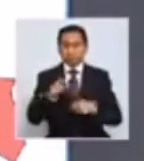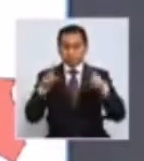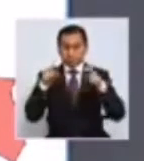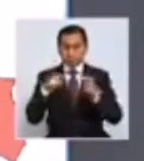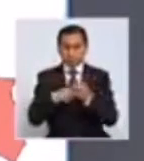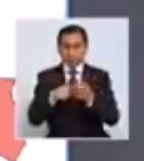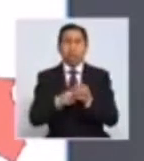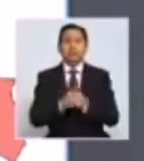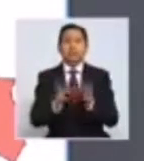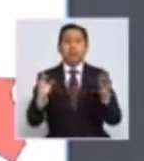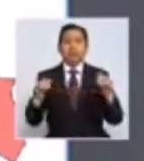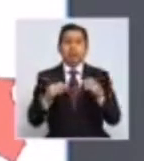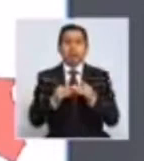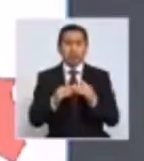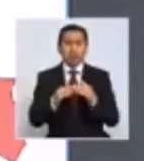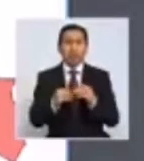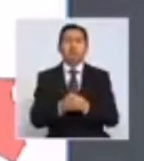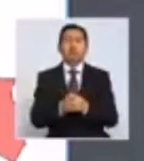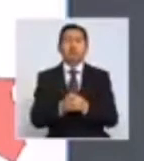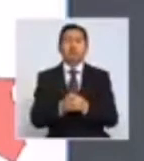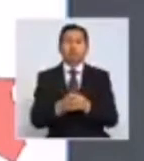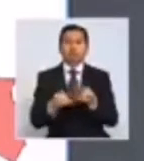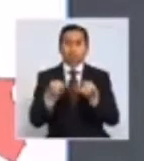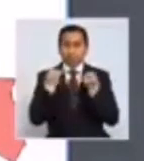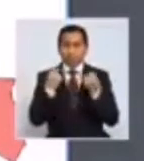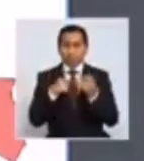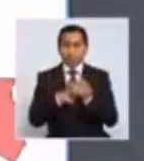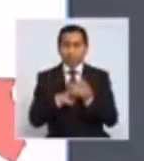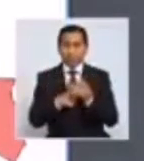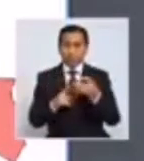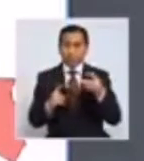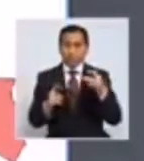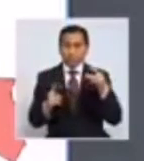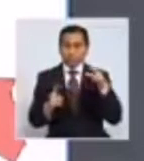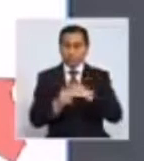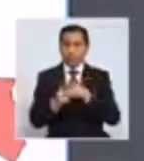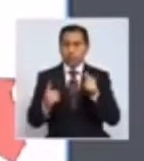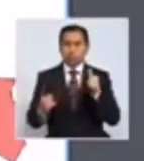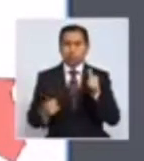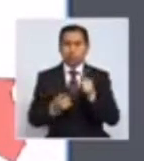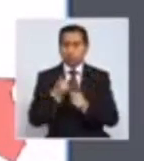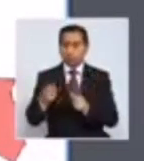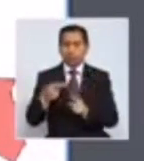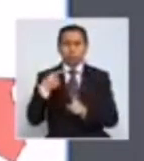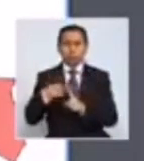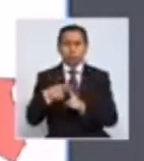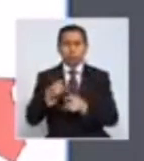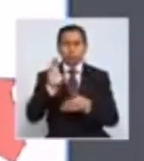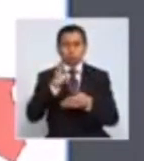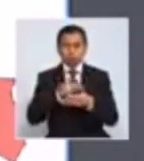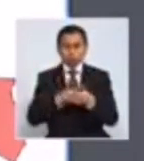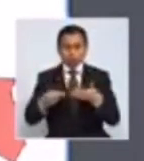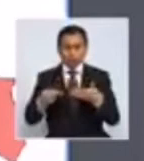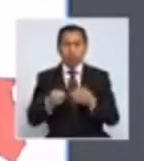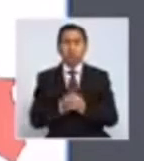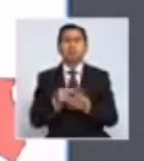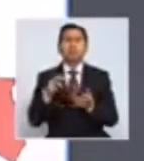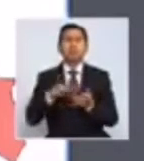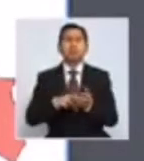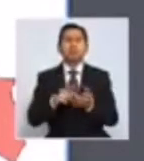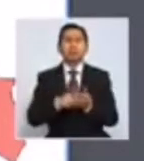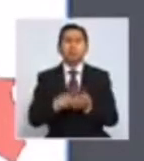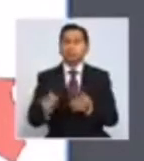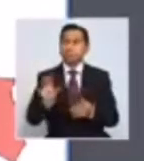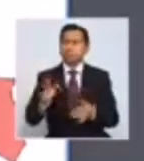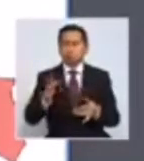enlaza de la paz reporta el primer caso positivo en chuquisaca se trata de un